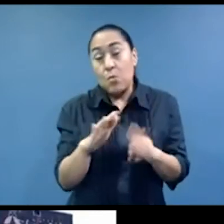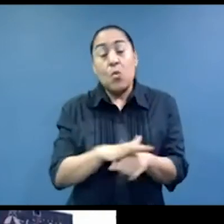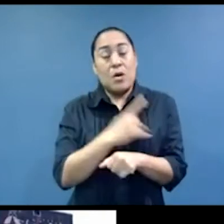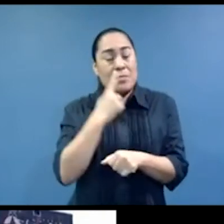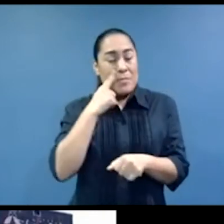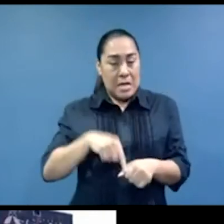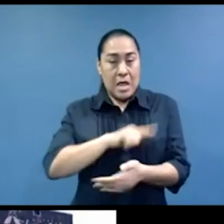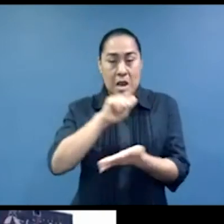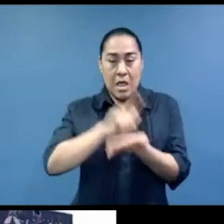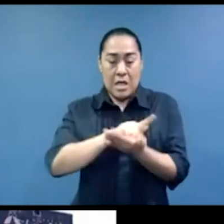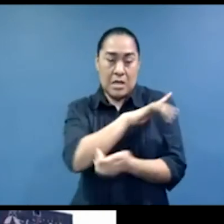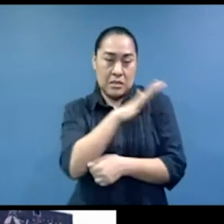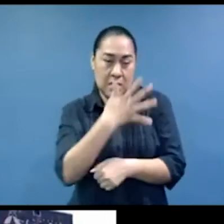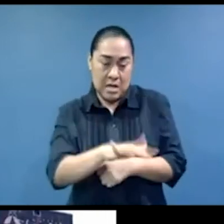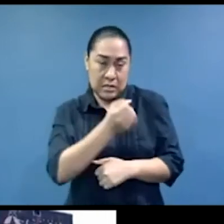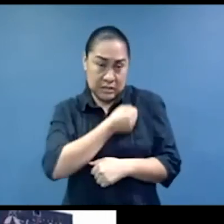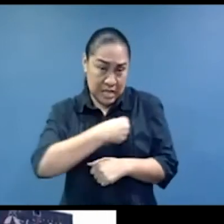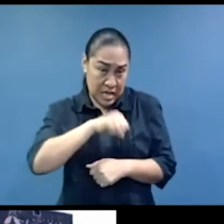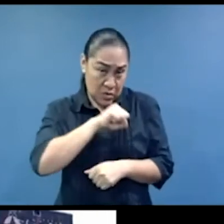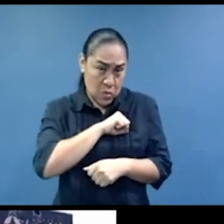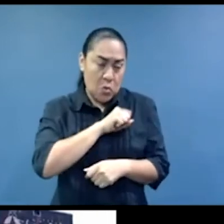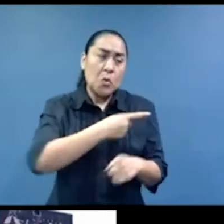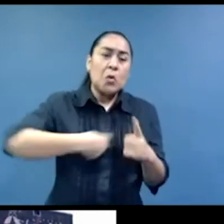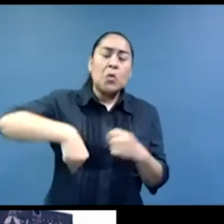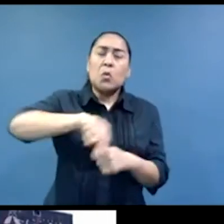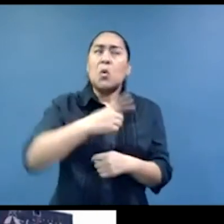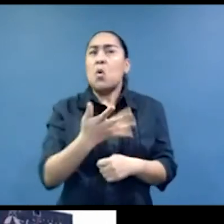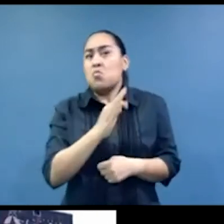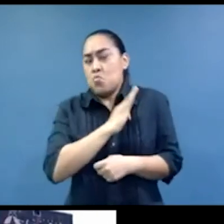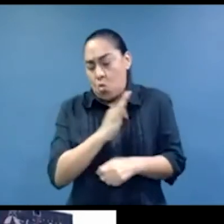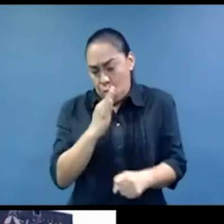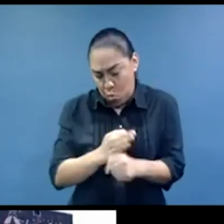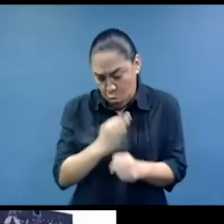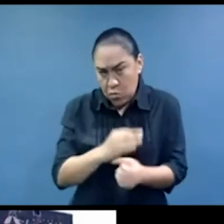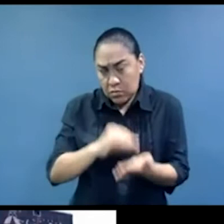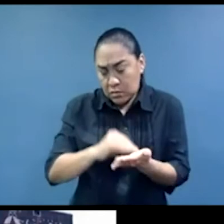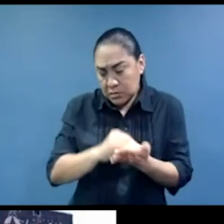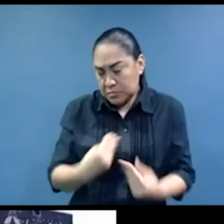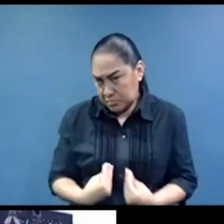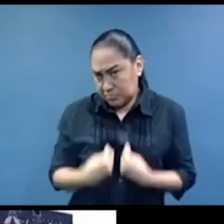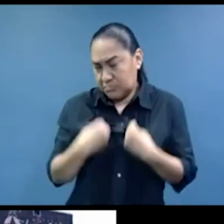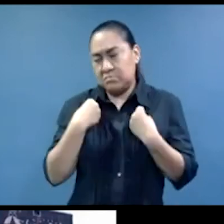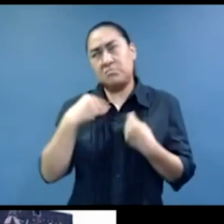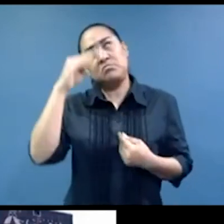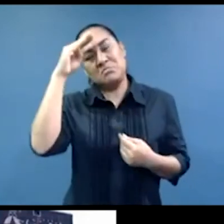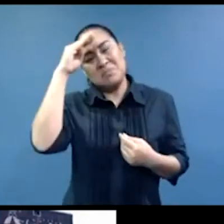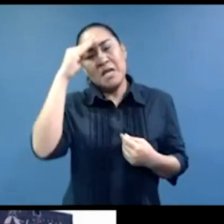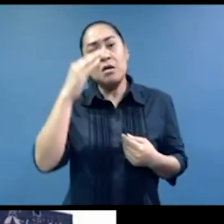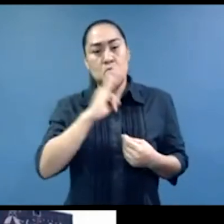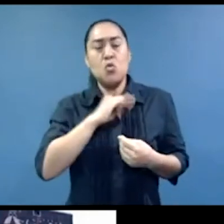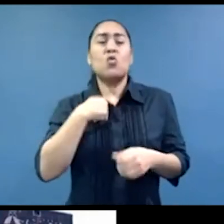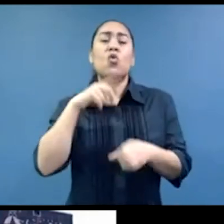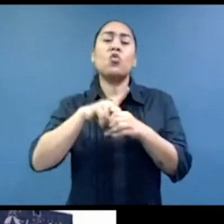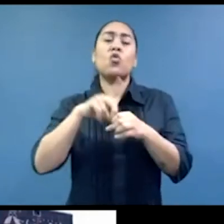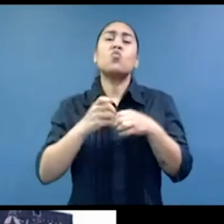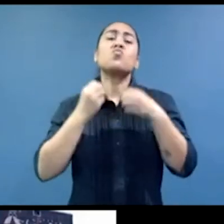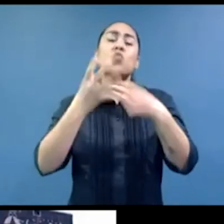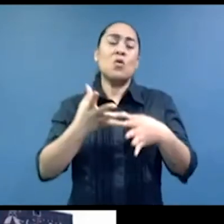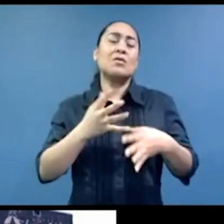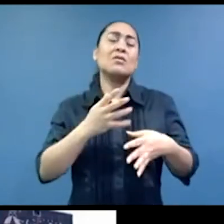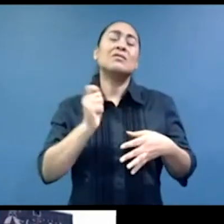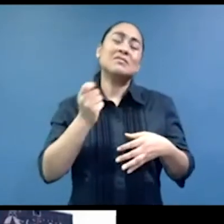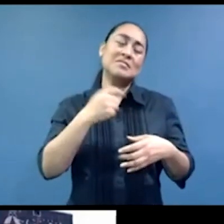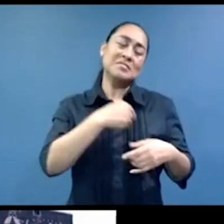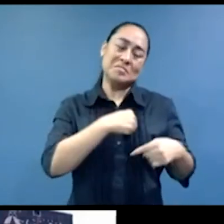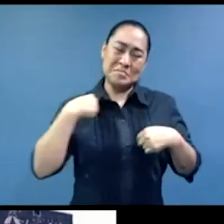la Ley General de Salud, nosotros podemos disponer en vida de alguno de los órganos que tenemos en pares